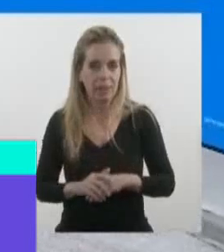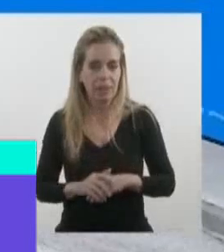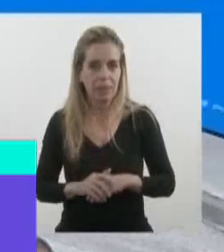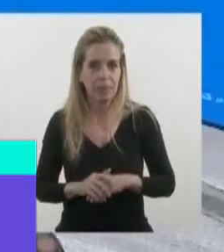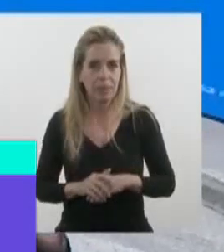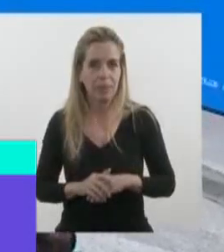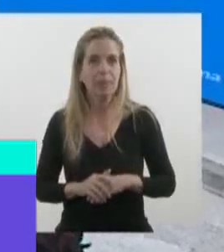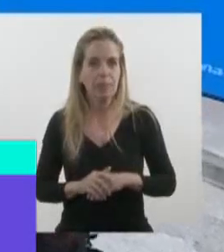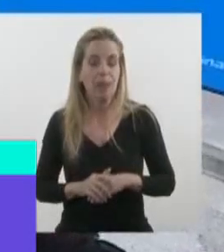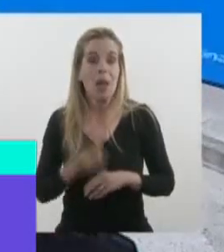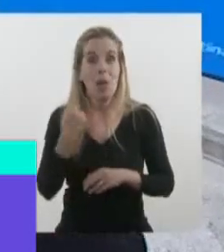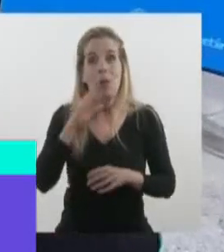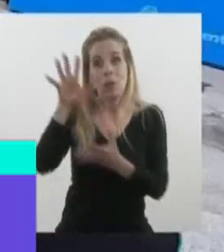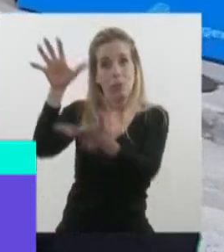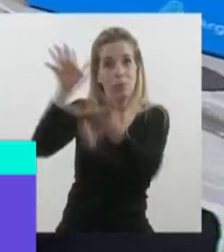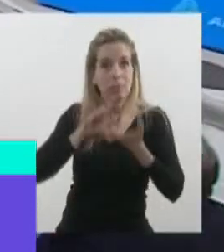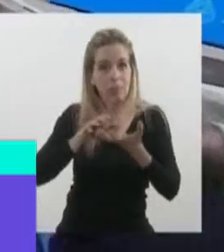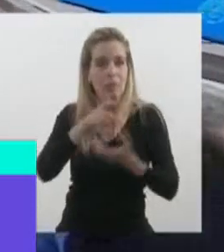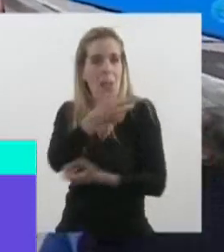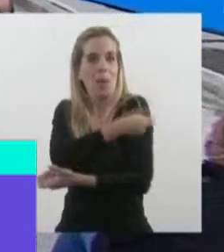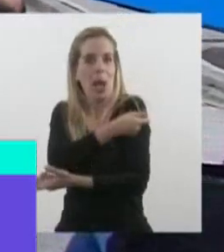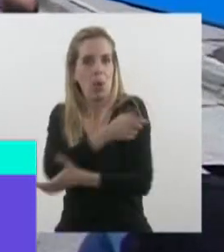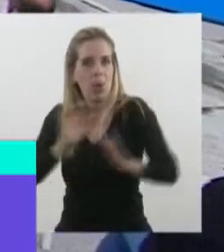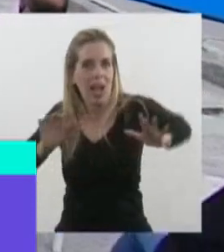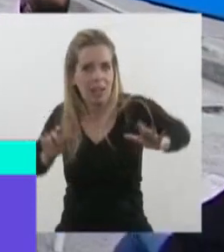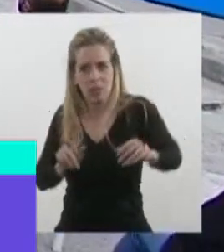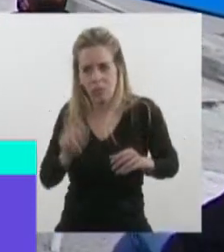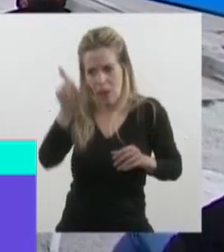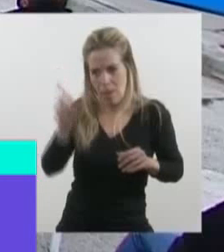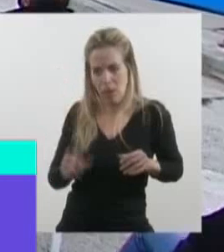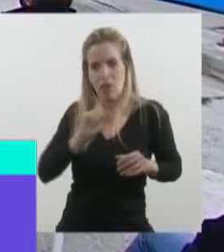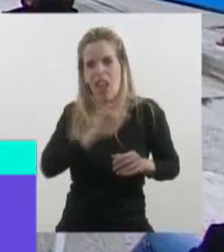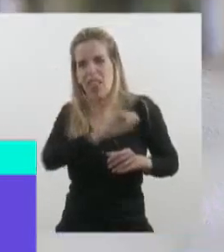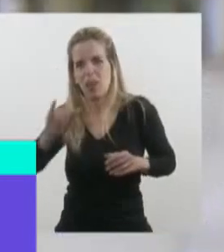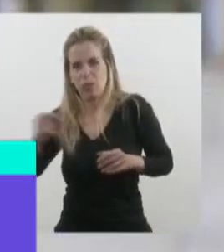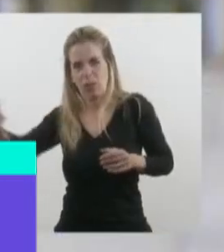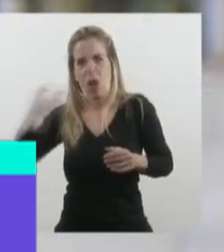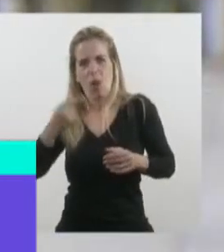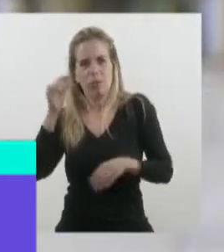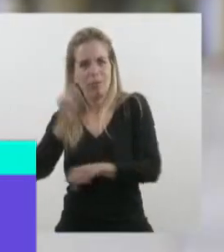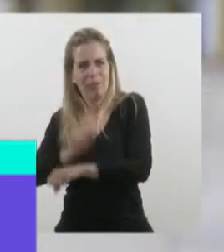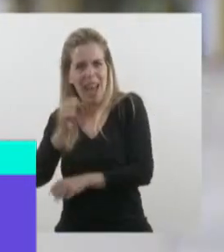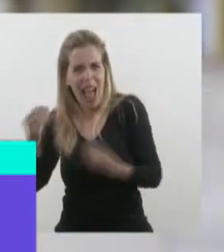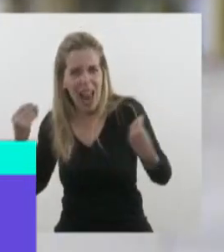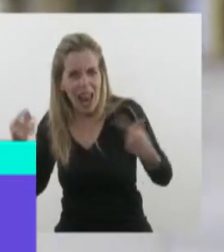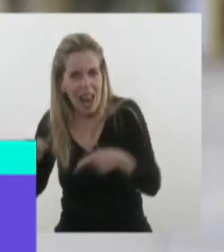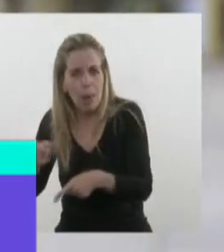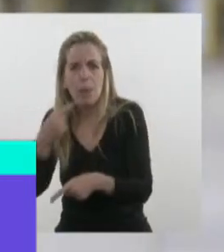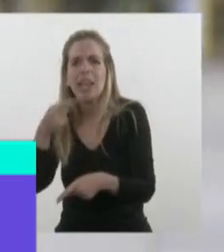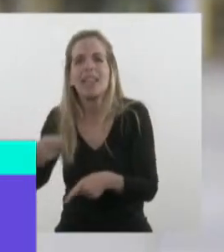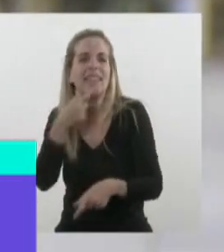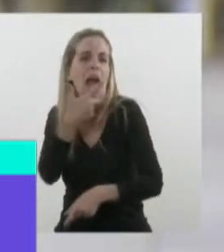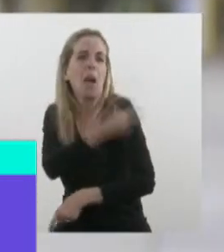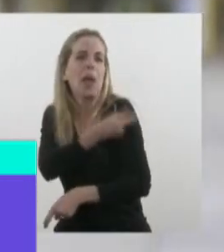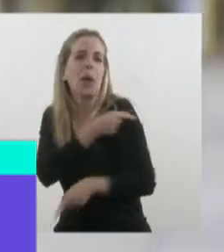Y cuando trajimos las vacunas, me denunciaron penalmente por envenenar a la gente. Y me acusaban de ponerle